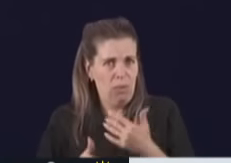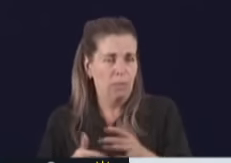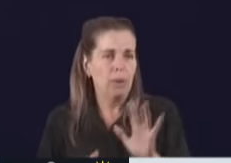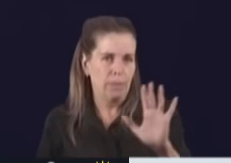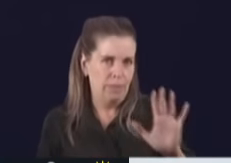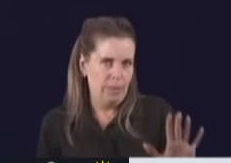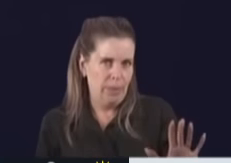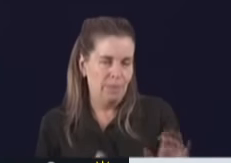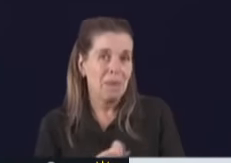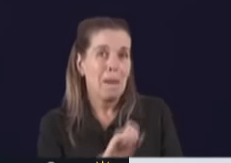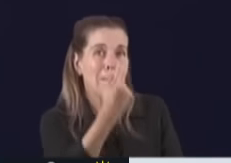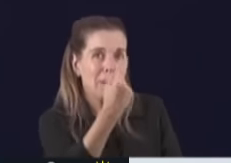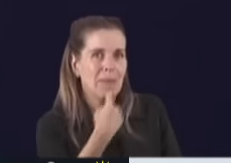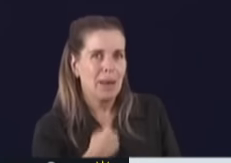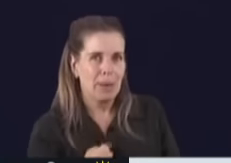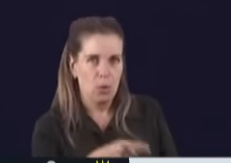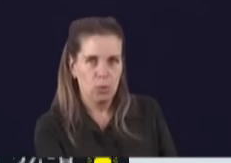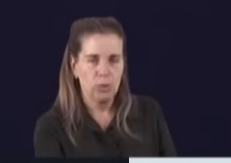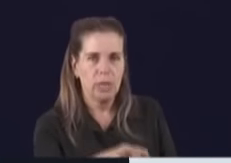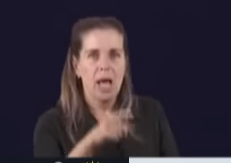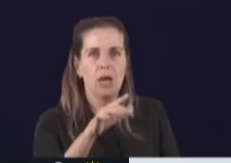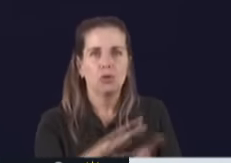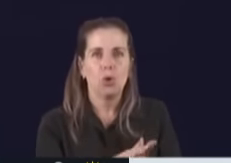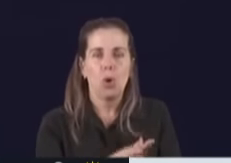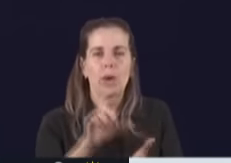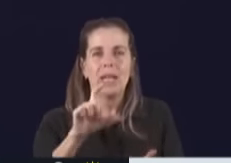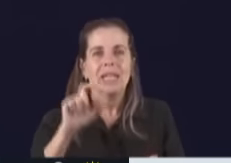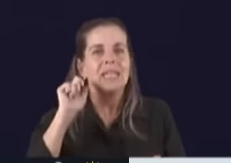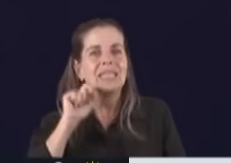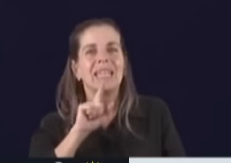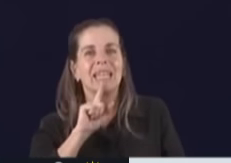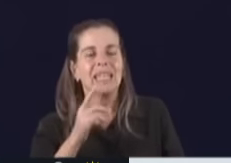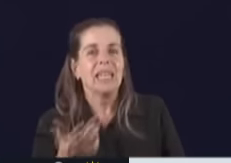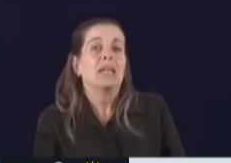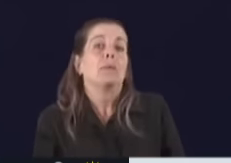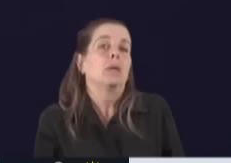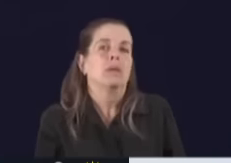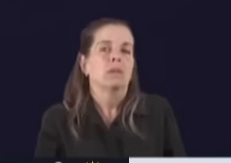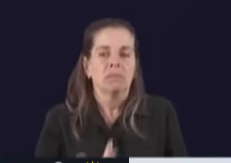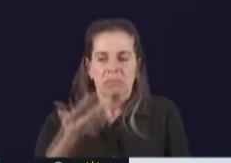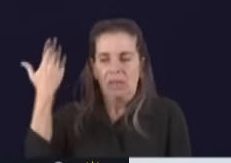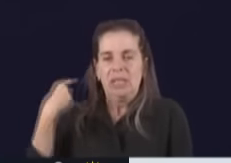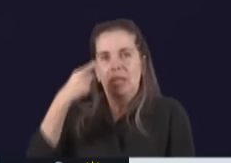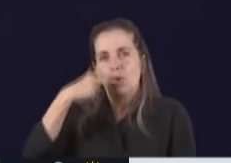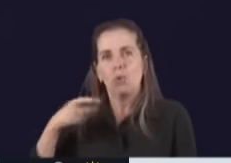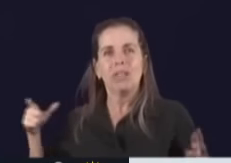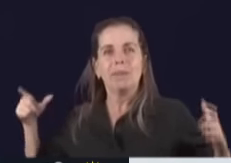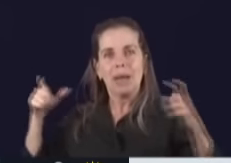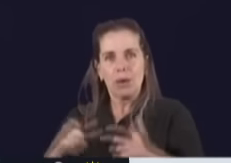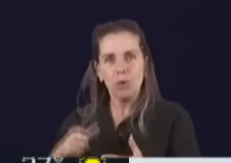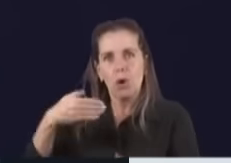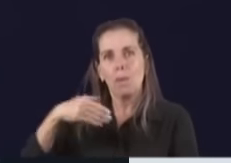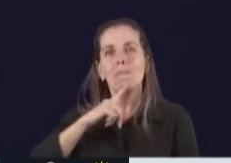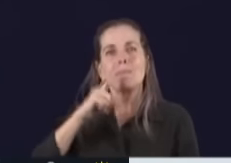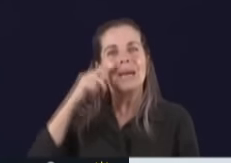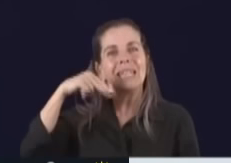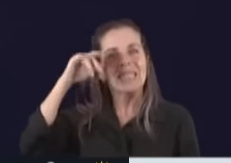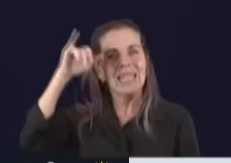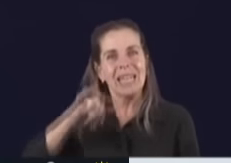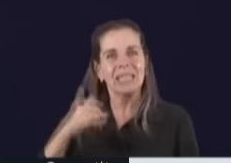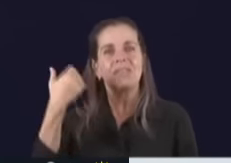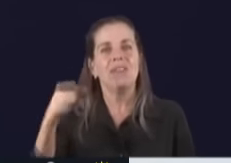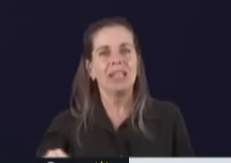Bueno, con respecto a tu primera pregunta, Martínez no estuvo en la última reunión en el cierre. Sí, yo estuve con él. Bueno,